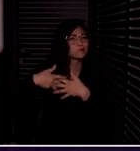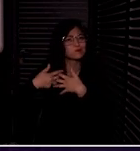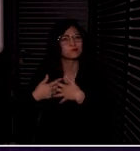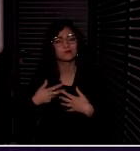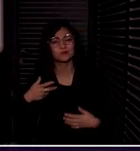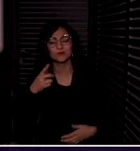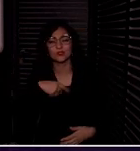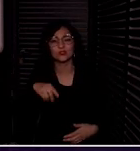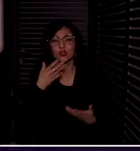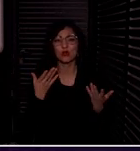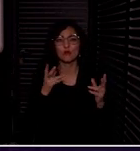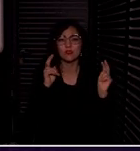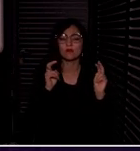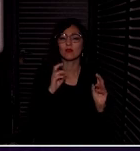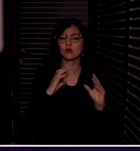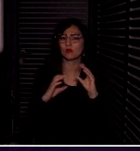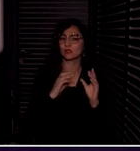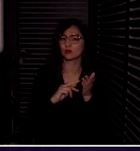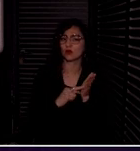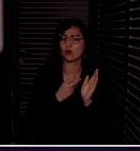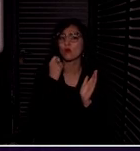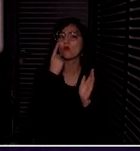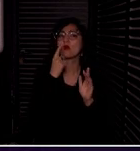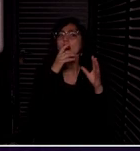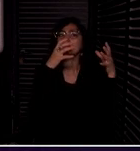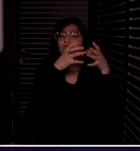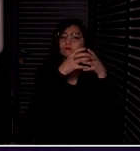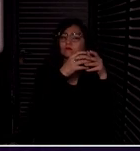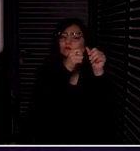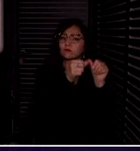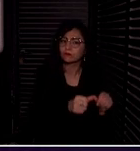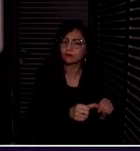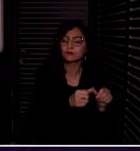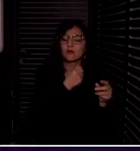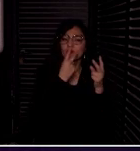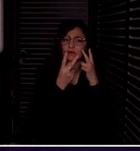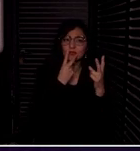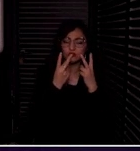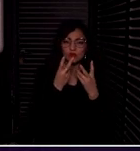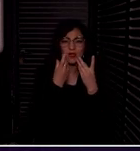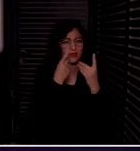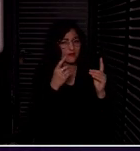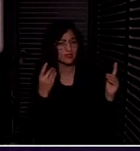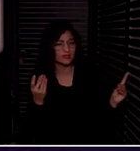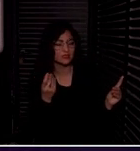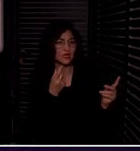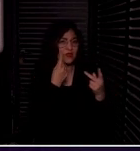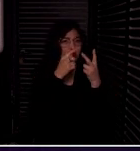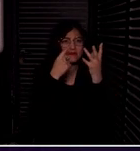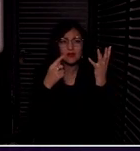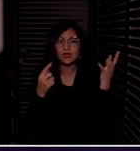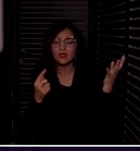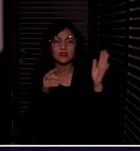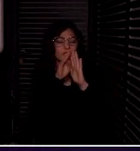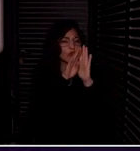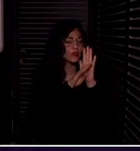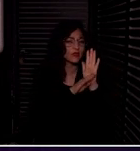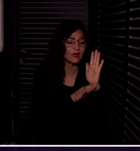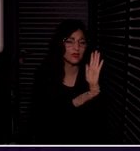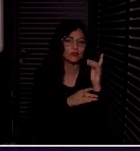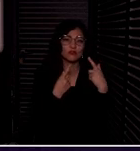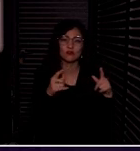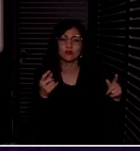de la comunicación. ¿Qué sistema es sostenible de oferta audiovisual, de diversidad de repertorios simbólicos, de contenido? ¿Qué